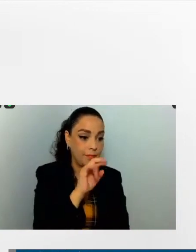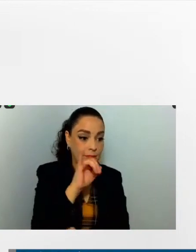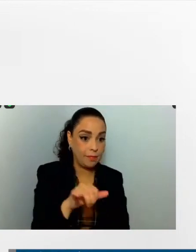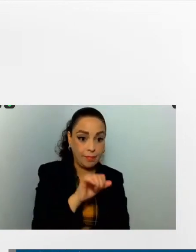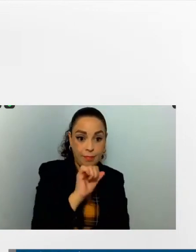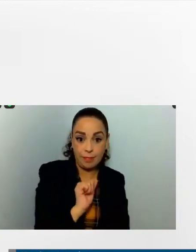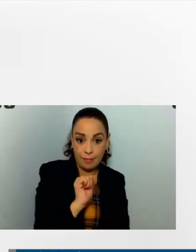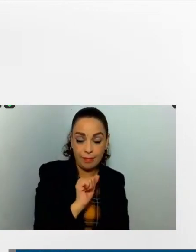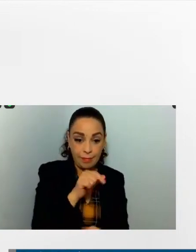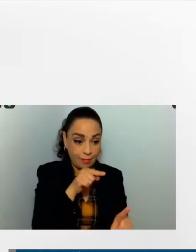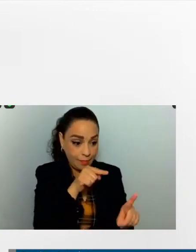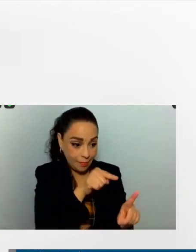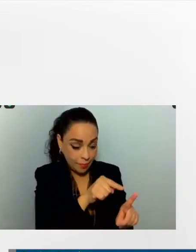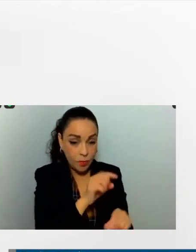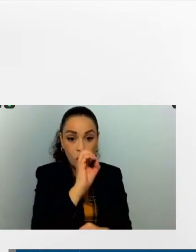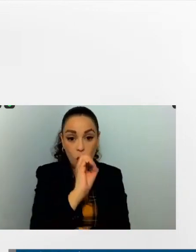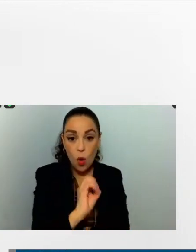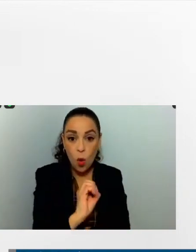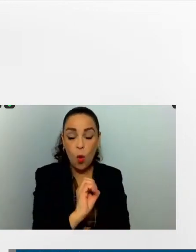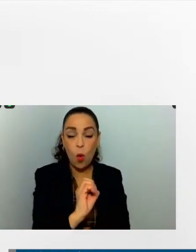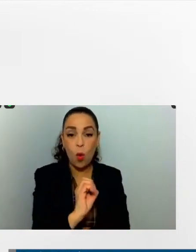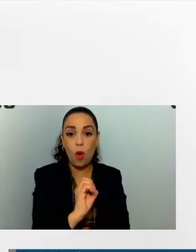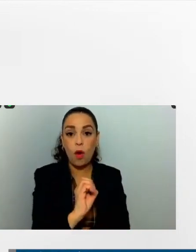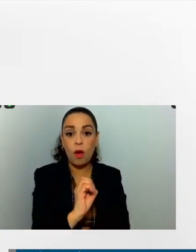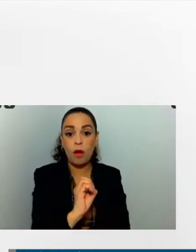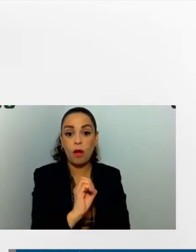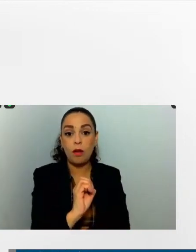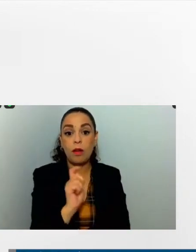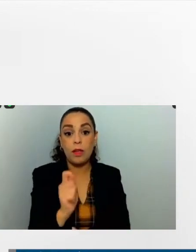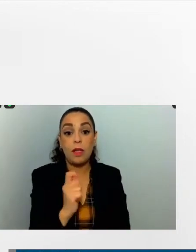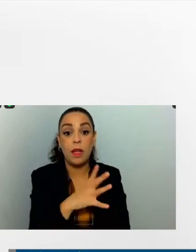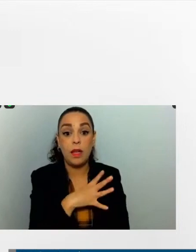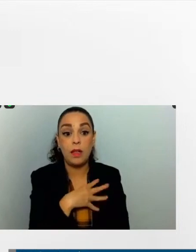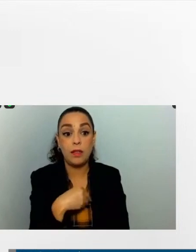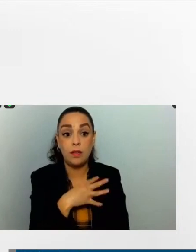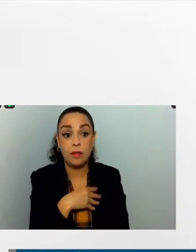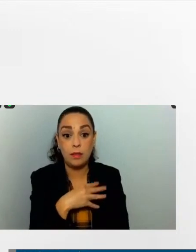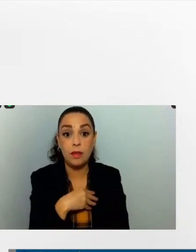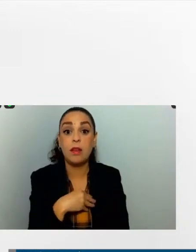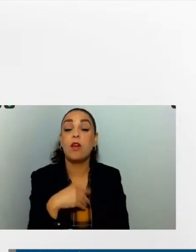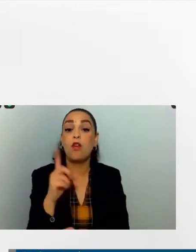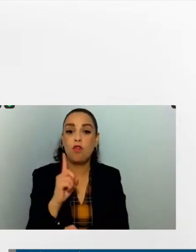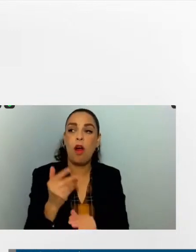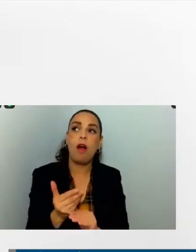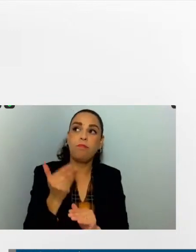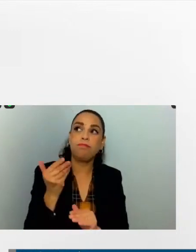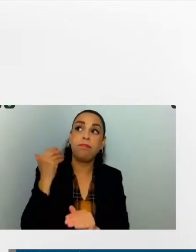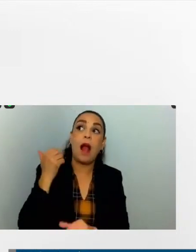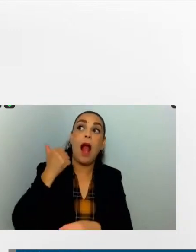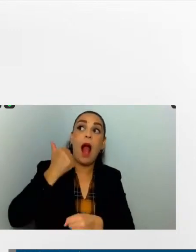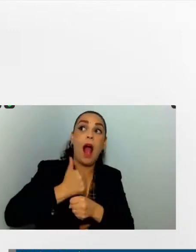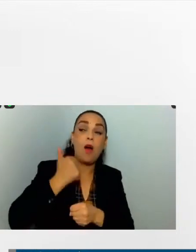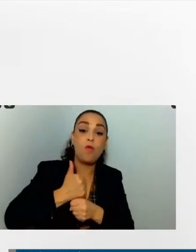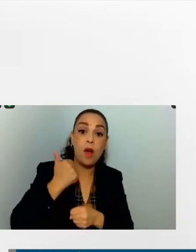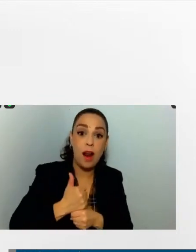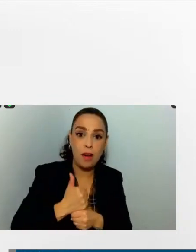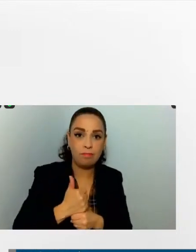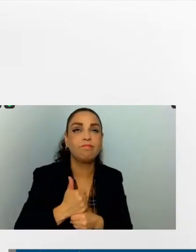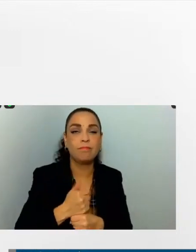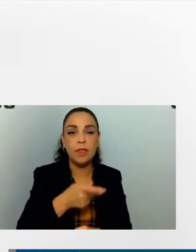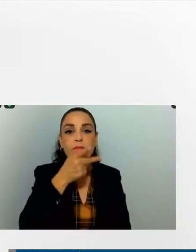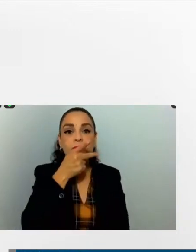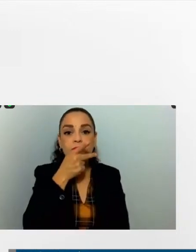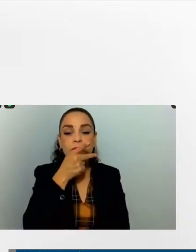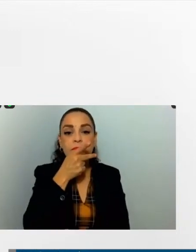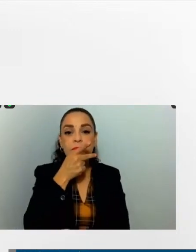cuando están interviniendo, digamos, los ascendentes, estemos hablando de los abuelos, cuando los padres le solicitan a los hijos